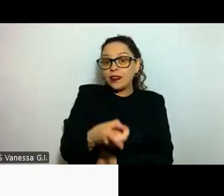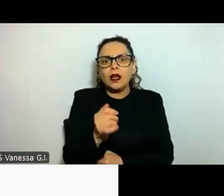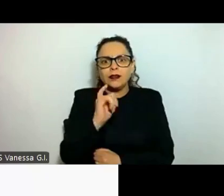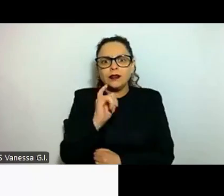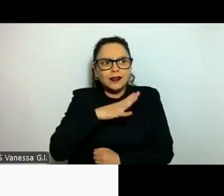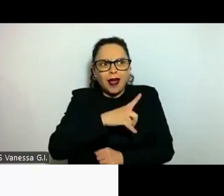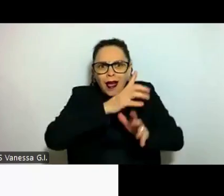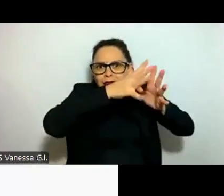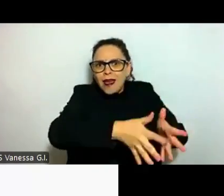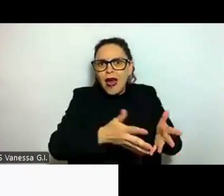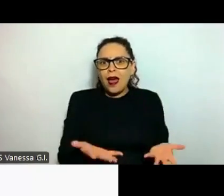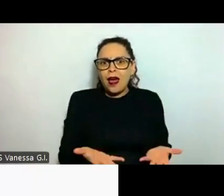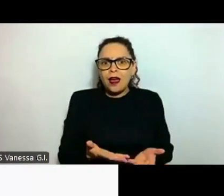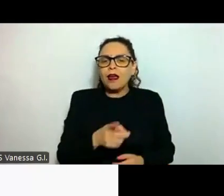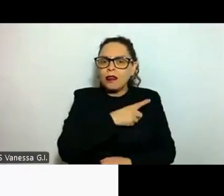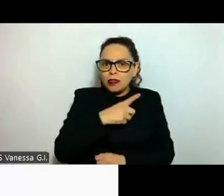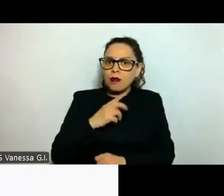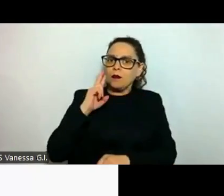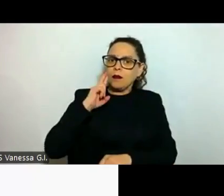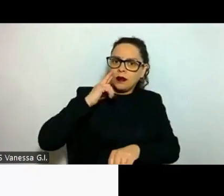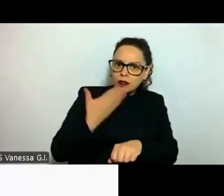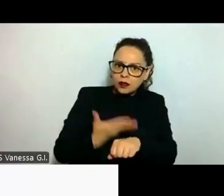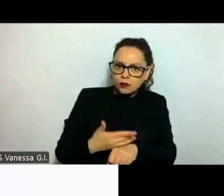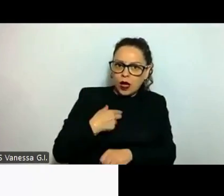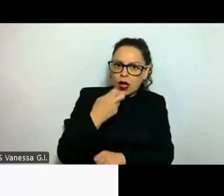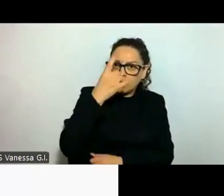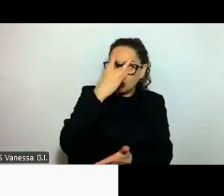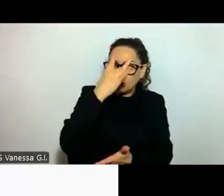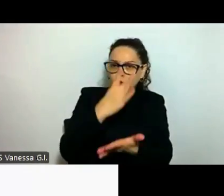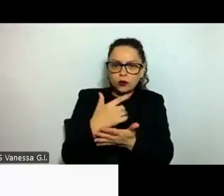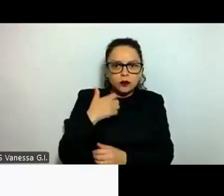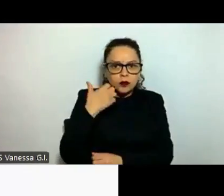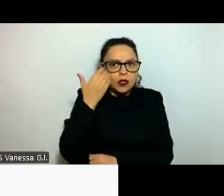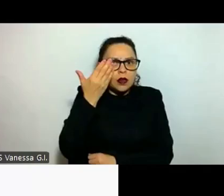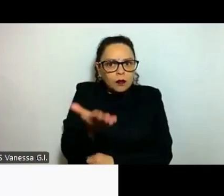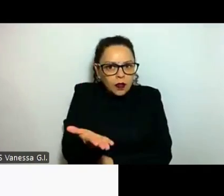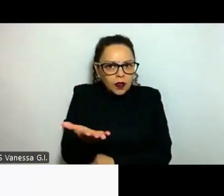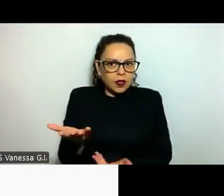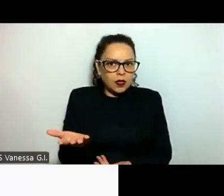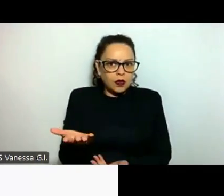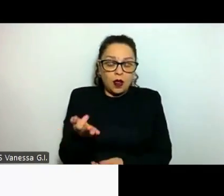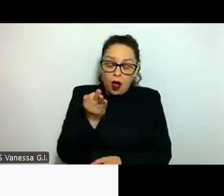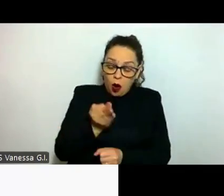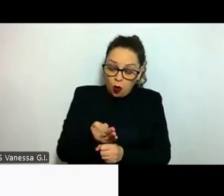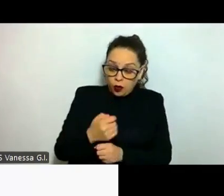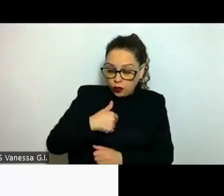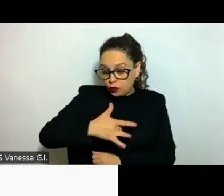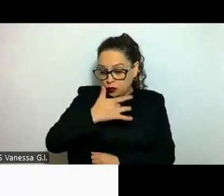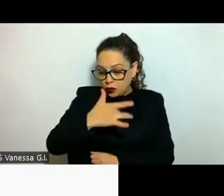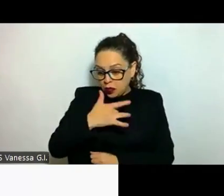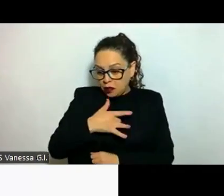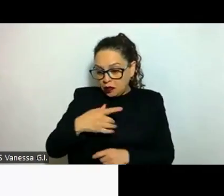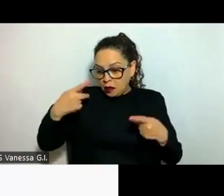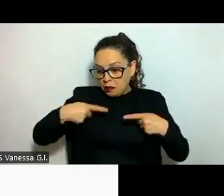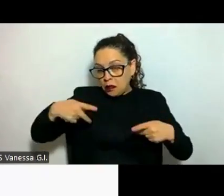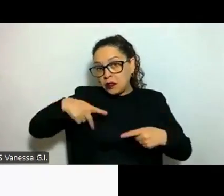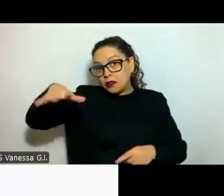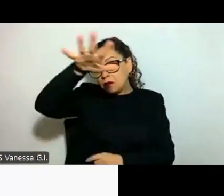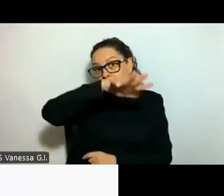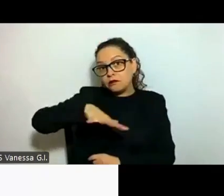estamos pidiendo que asuman su responsabilidad en plenitud o no. Y creo que hoy los capitalinos lo que nos están pidiendo